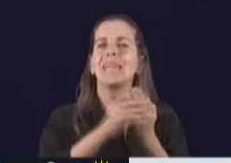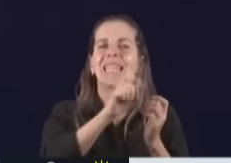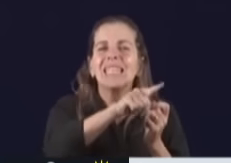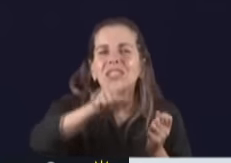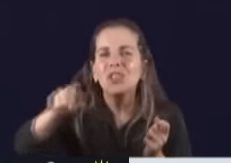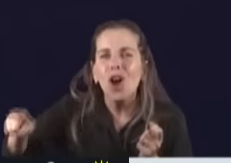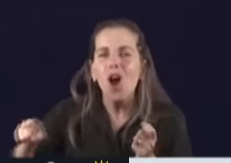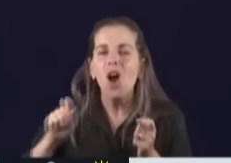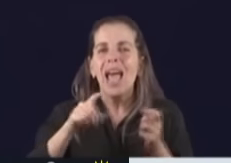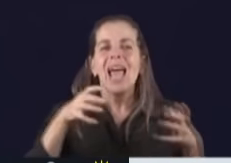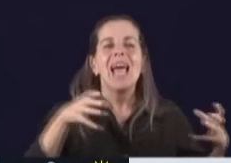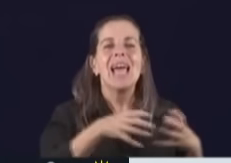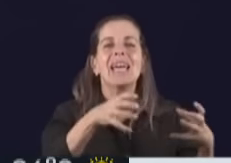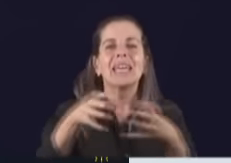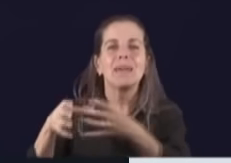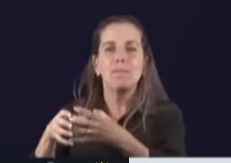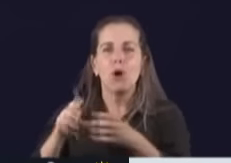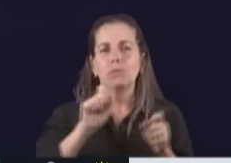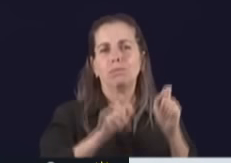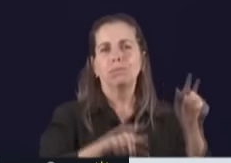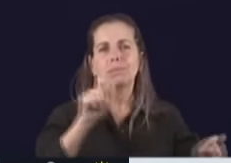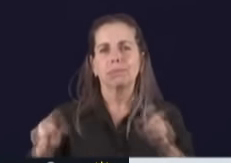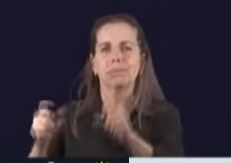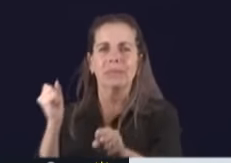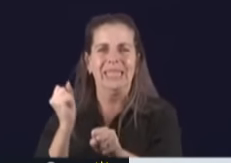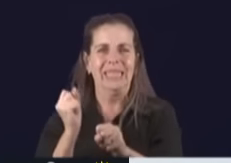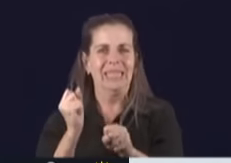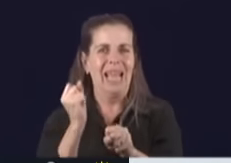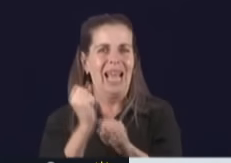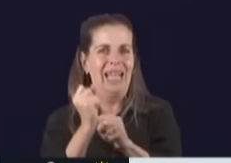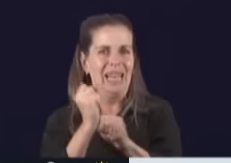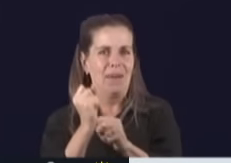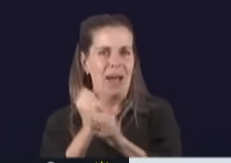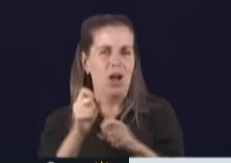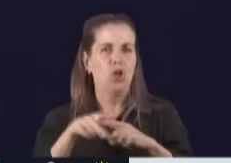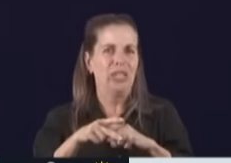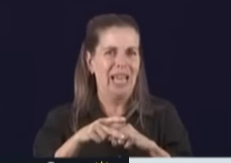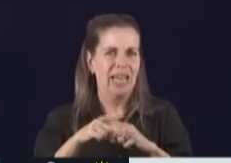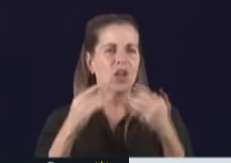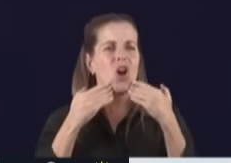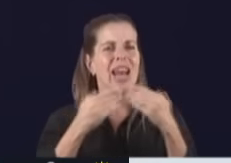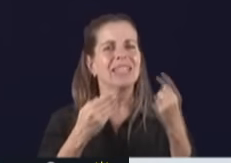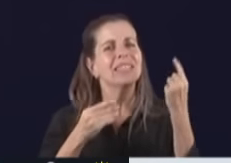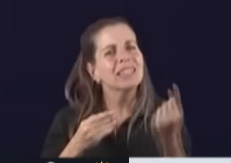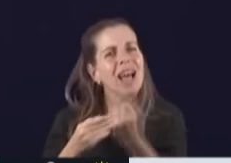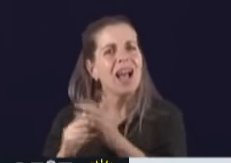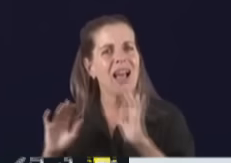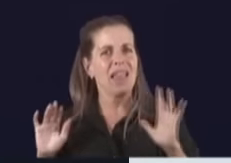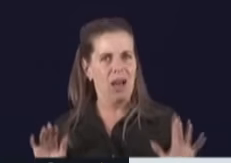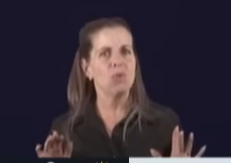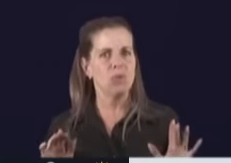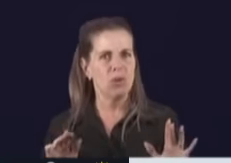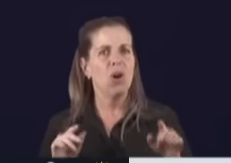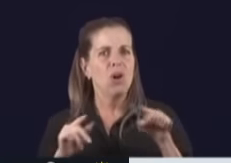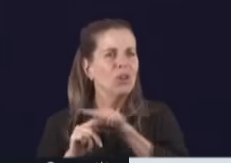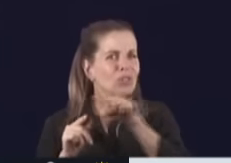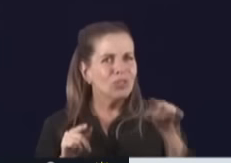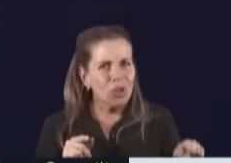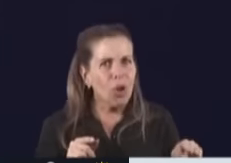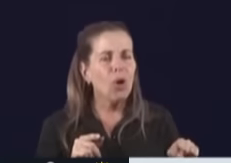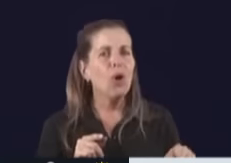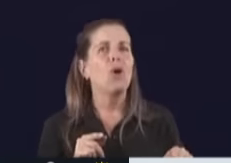equipos técnicos. Estos logros fueron posibles no solo gracias al inequívoco rumbo trazado por el